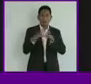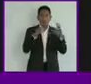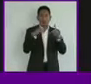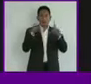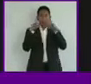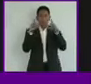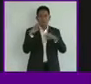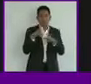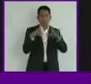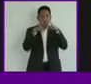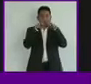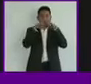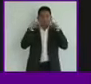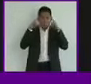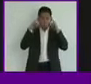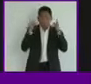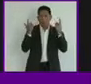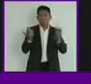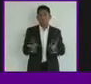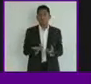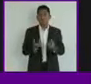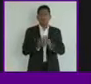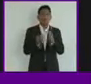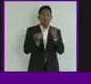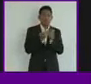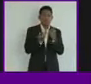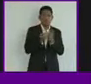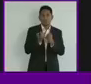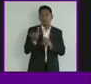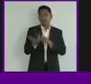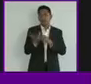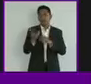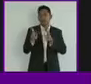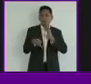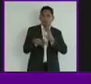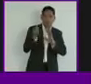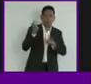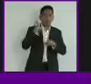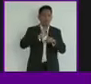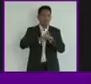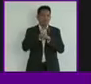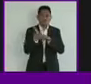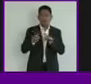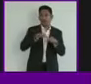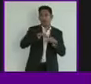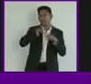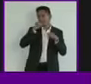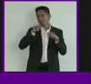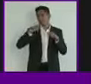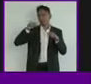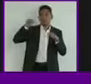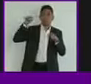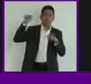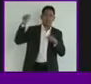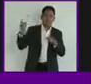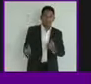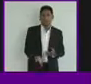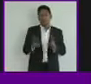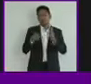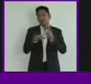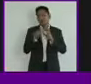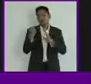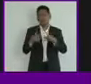evitar. Seguramente de repente otra ronda de COVID, ¿no? Toco madera, pero bueno, donde tendremos que volver a usar cubrebocas. Habrá, y hay gente